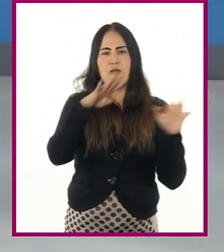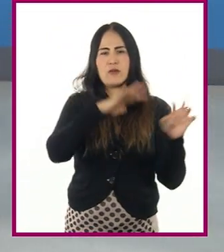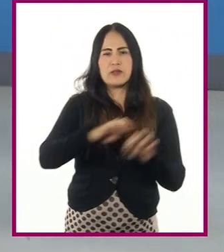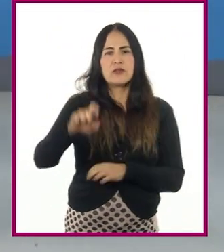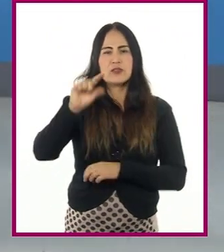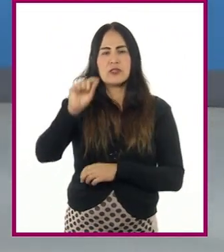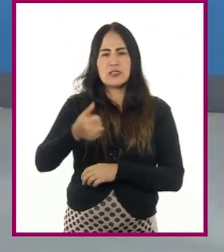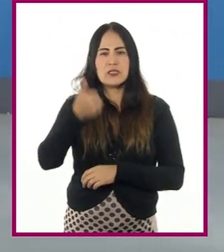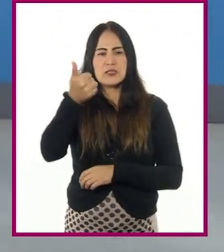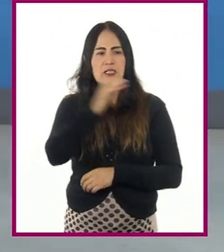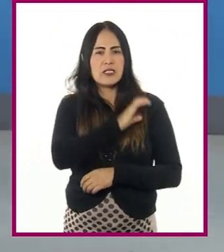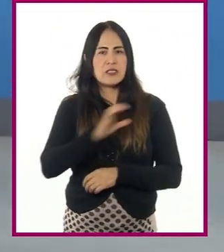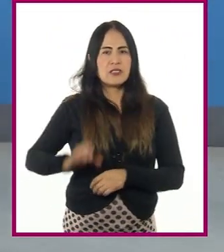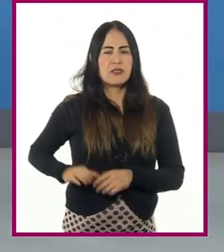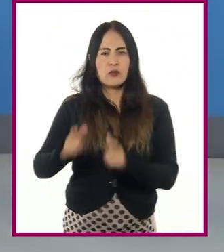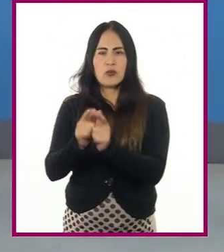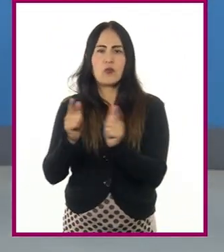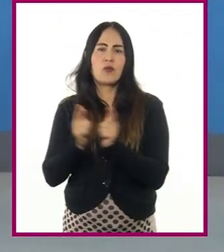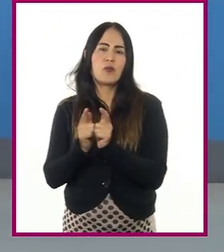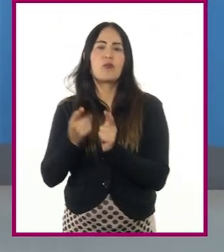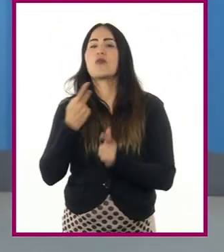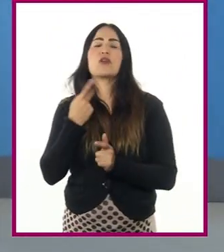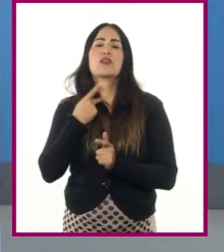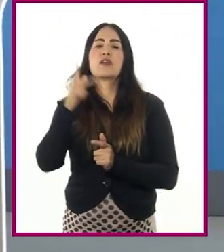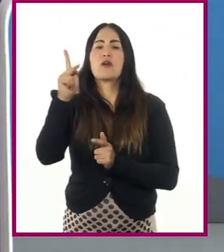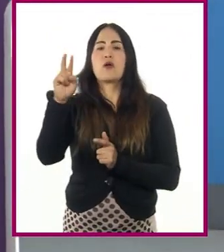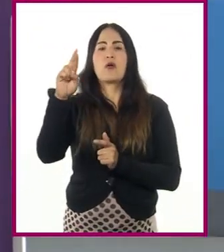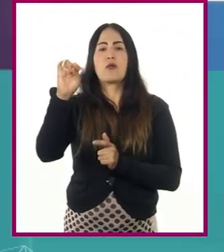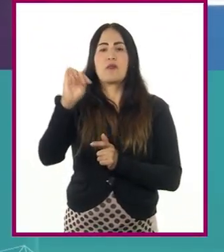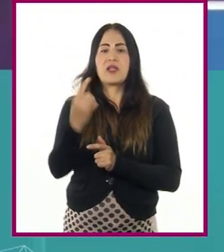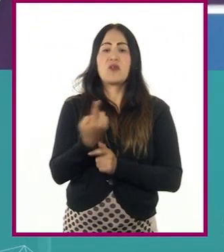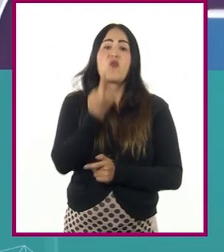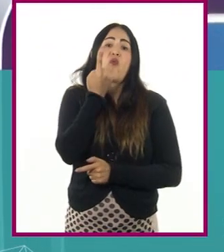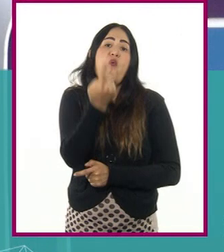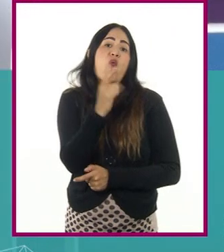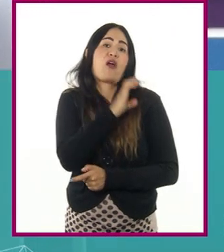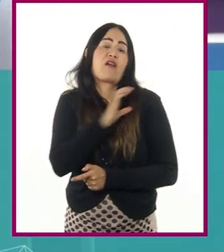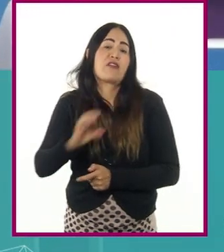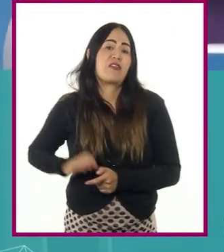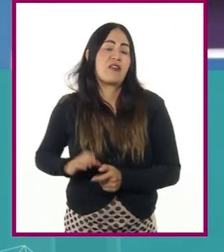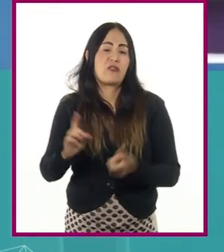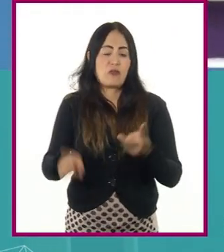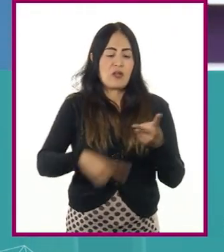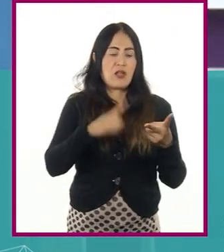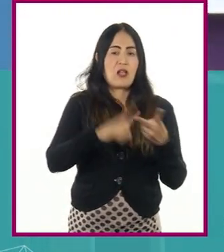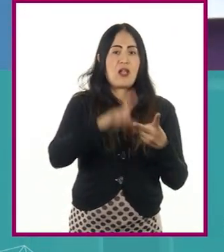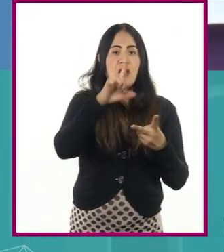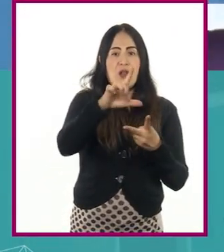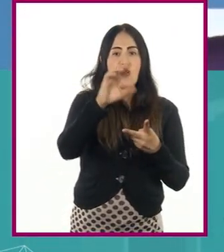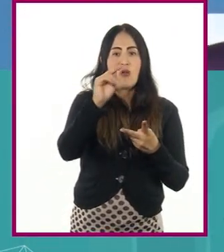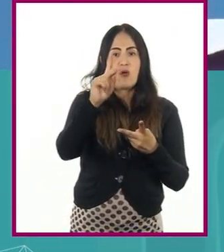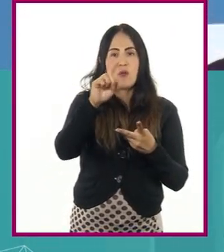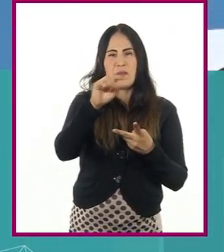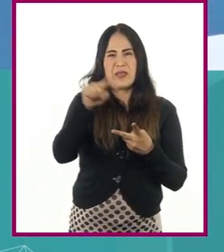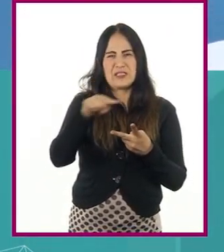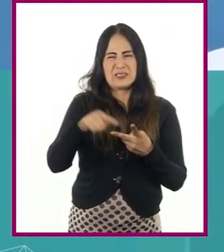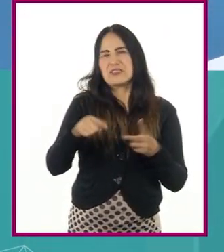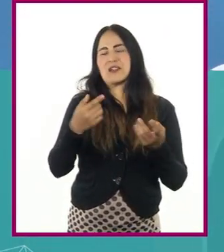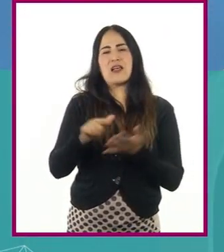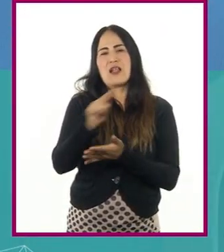el candidato del PRI había sido el único participante. El gobierno de López Portillo impulsó una reforma